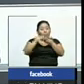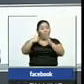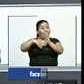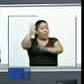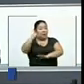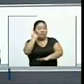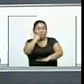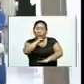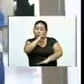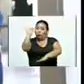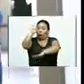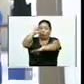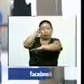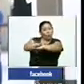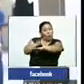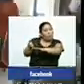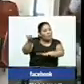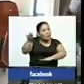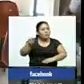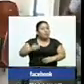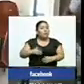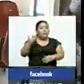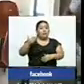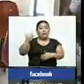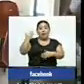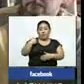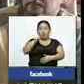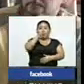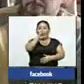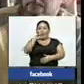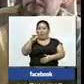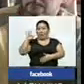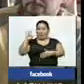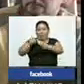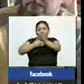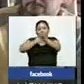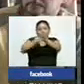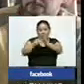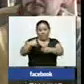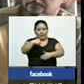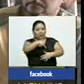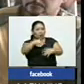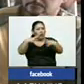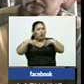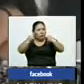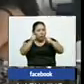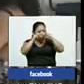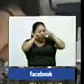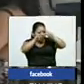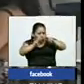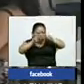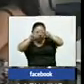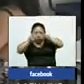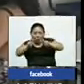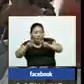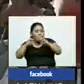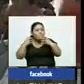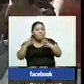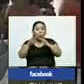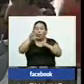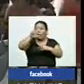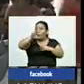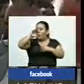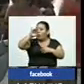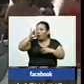aumentando. A principio de 2019, el Ministerio de Salud detectó un aumento del 38